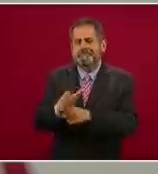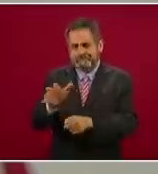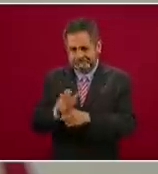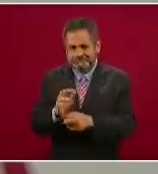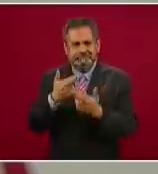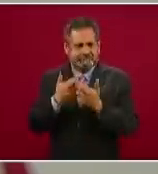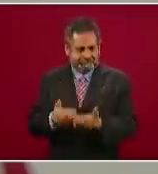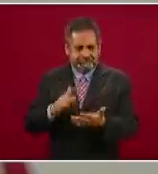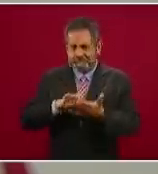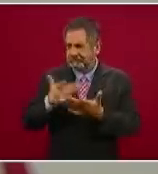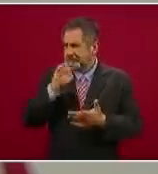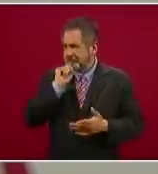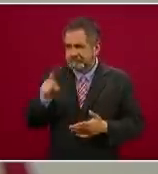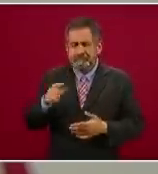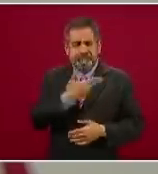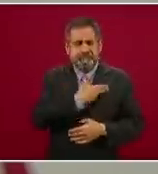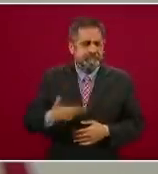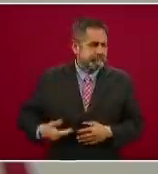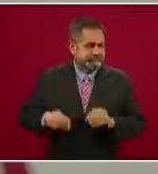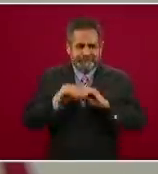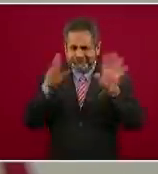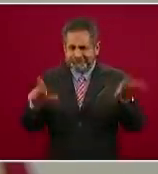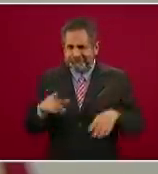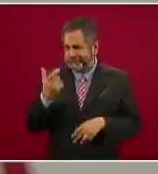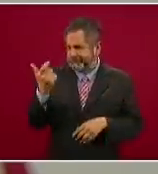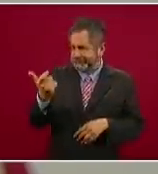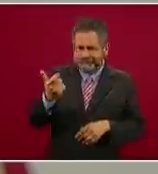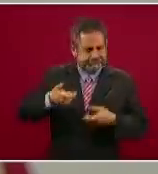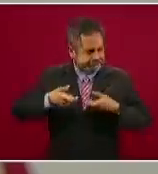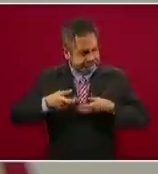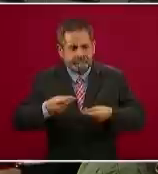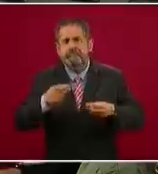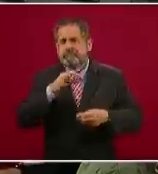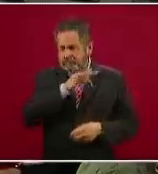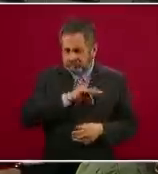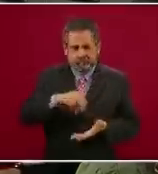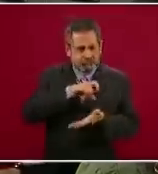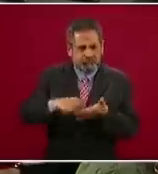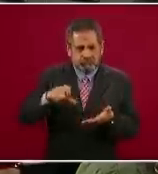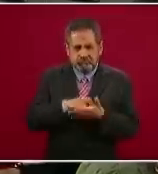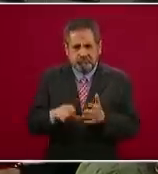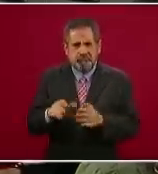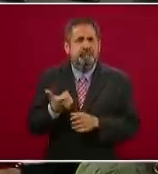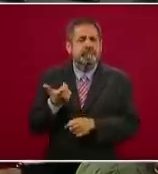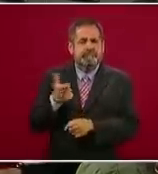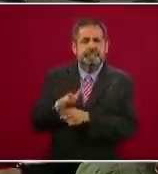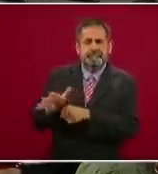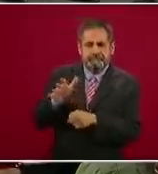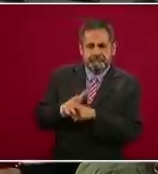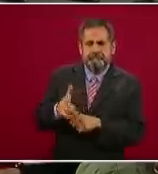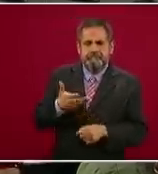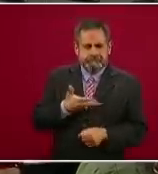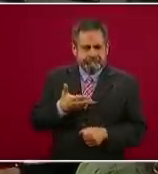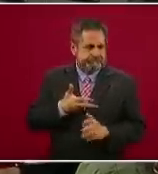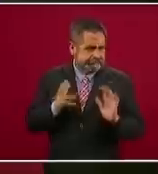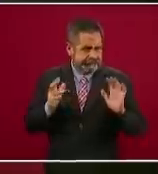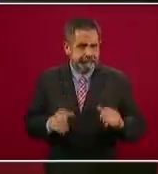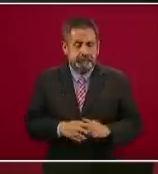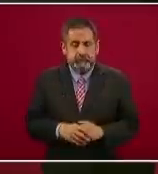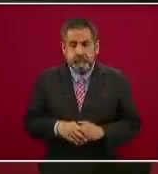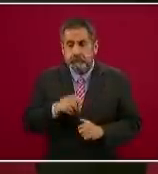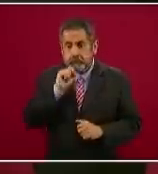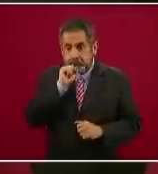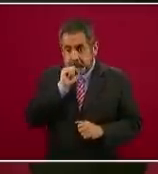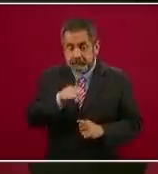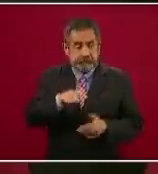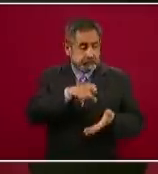las instrucciones claras del presidente para no menoscabar los recursos que son necesarios para esto. Y la